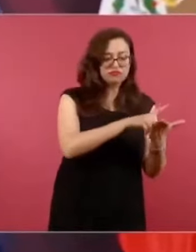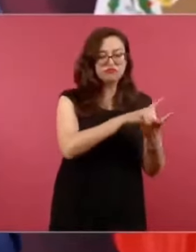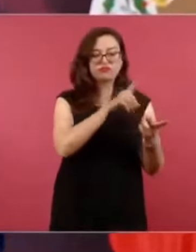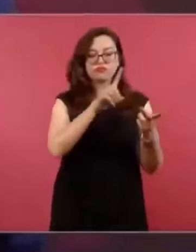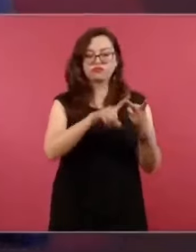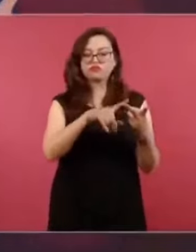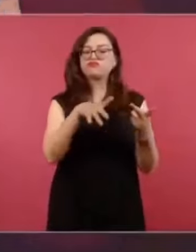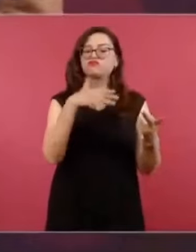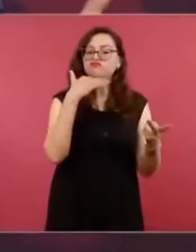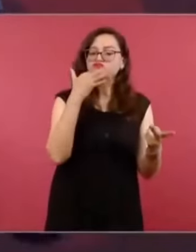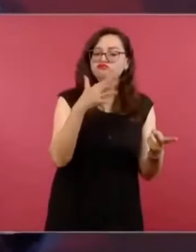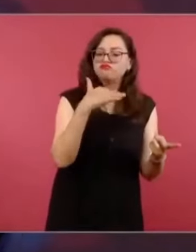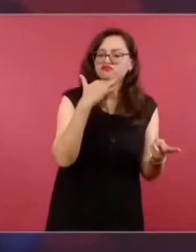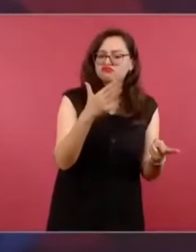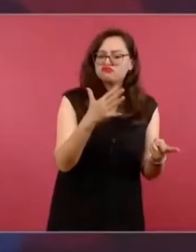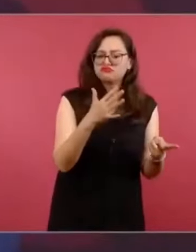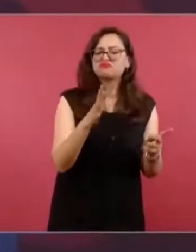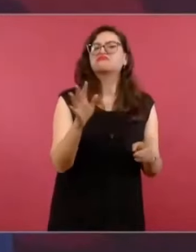eso es una felicidad